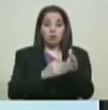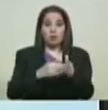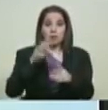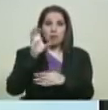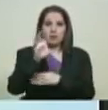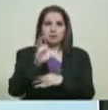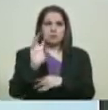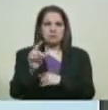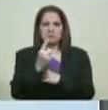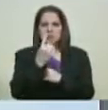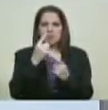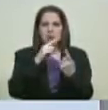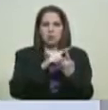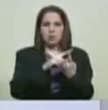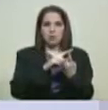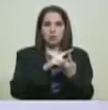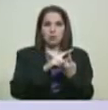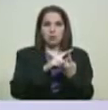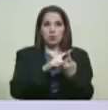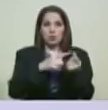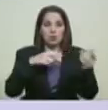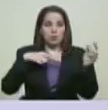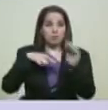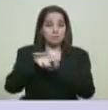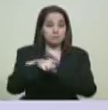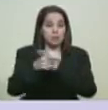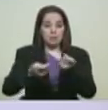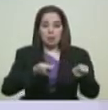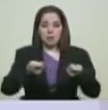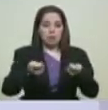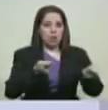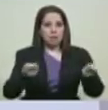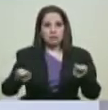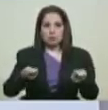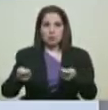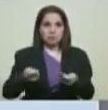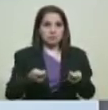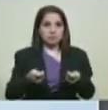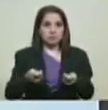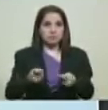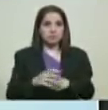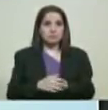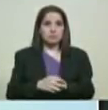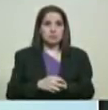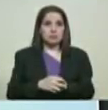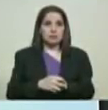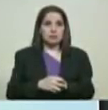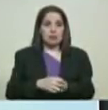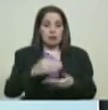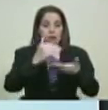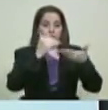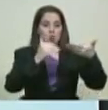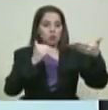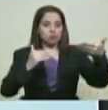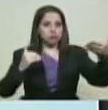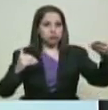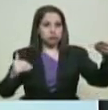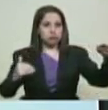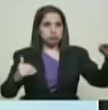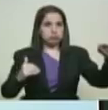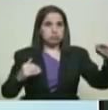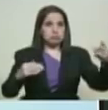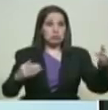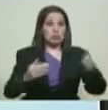La primera de todos, la línea de manipulación, tergiversación permanente. El guión de la